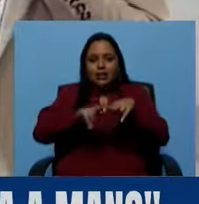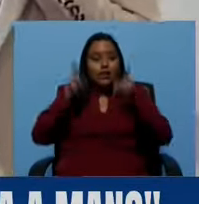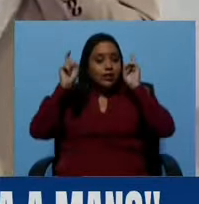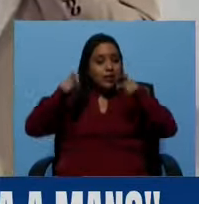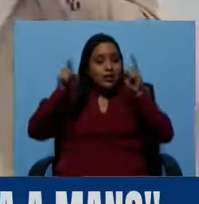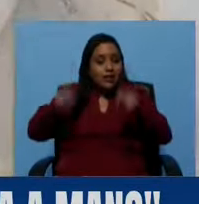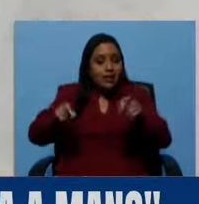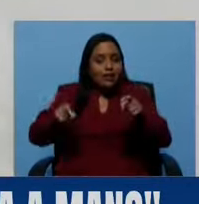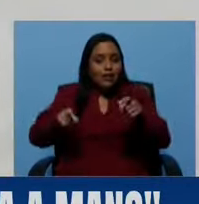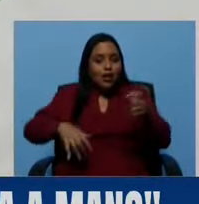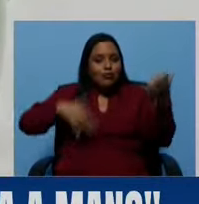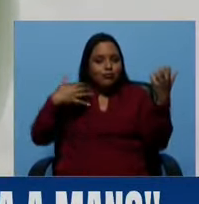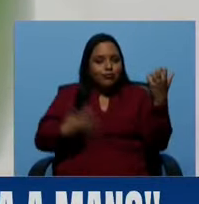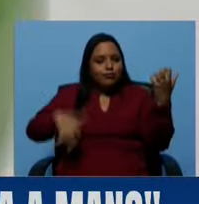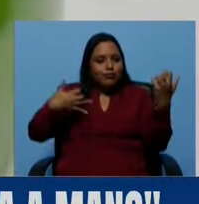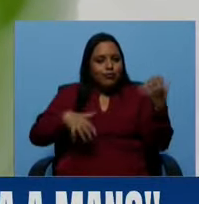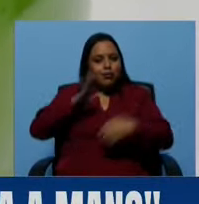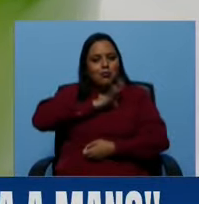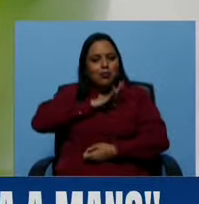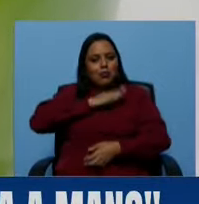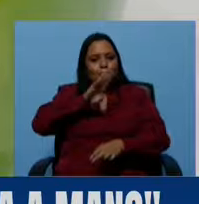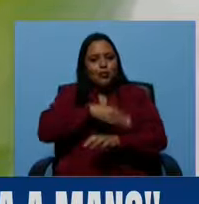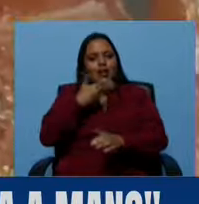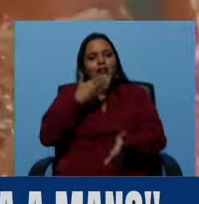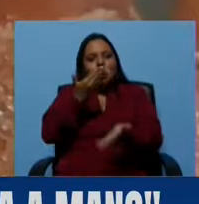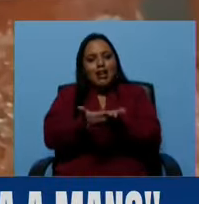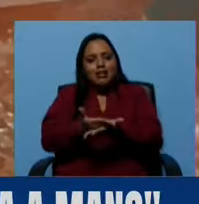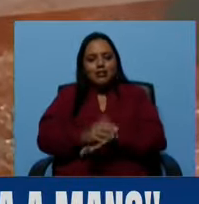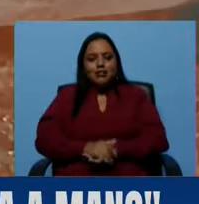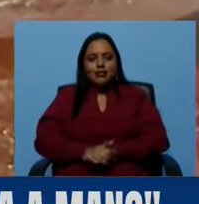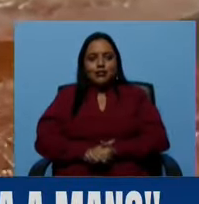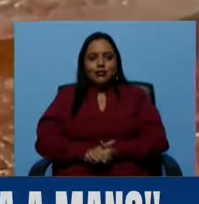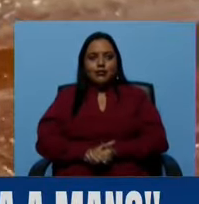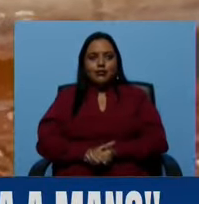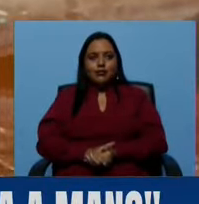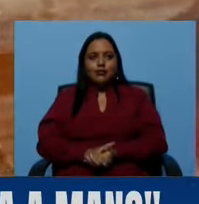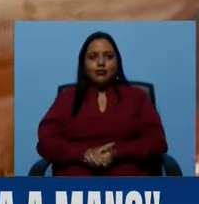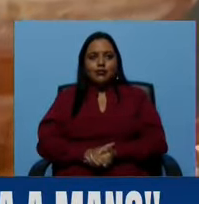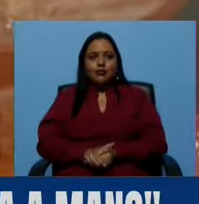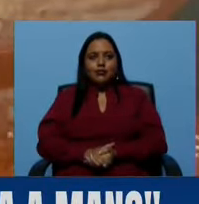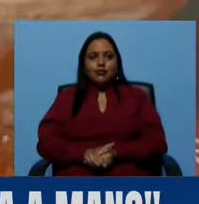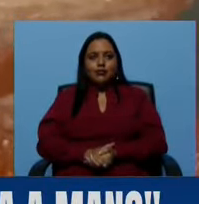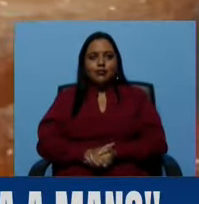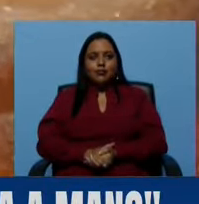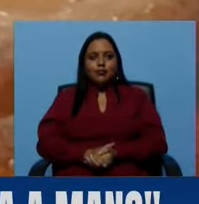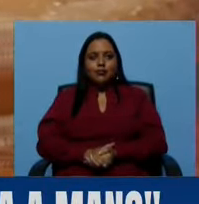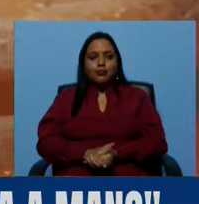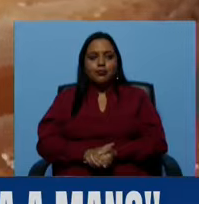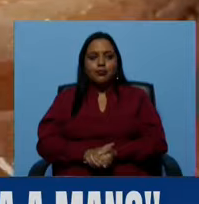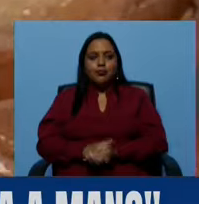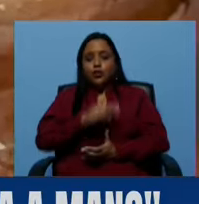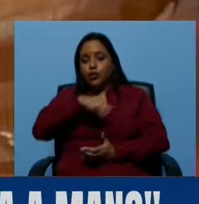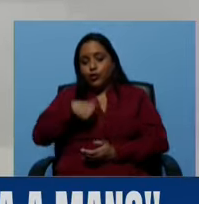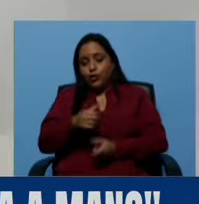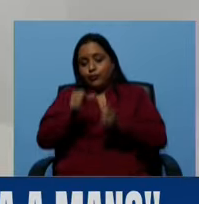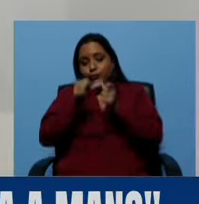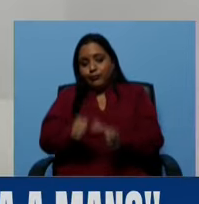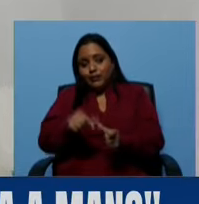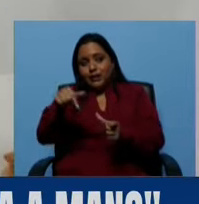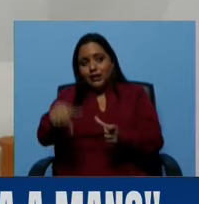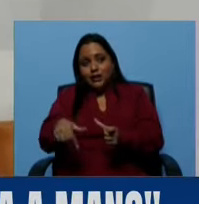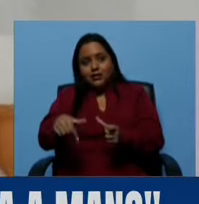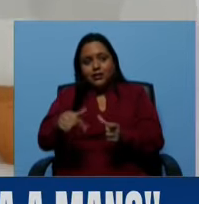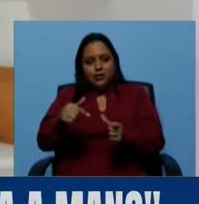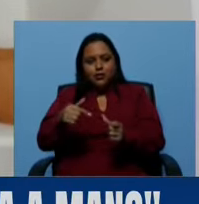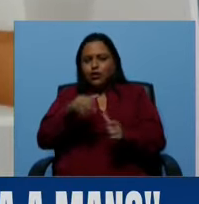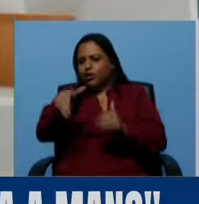a tocar nuestro sonido. Muchas gracias. Bueno, estaremos entonces aquí asistiendo todas